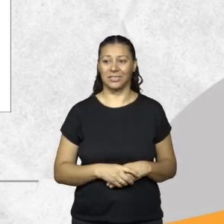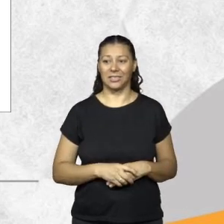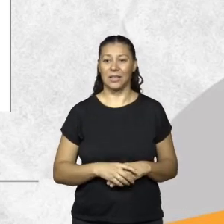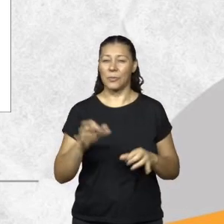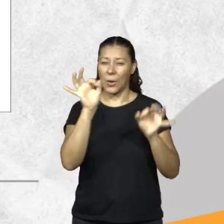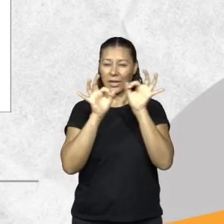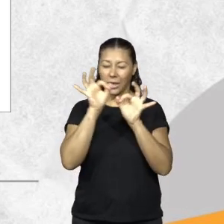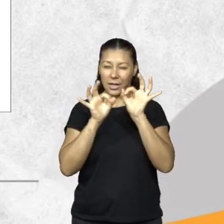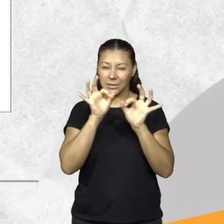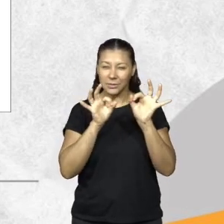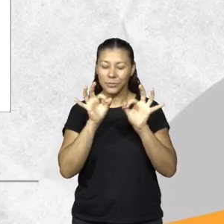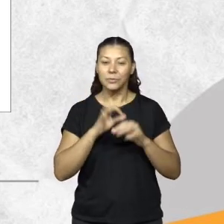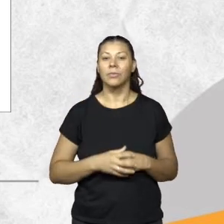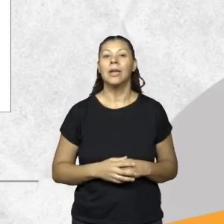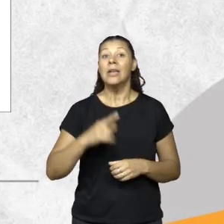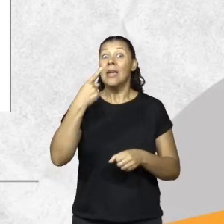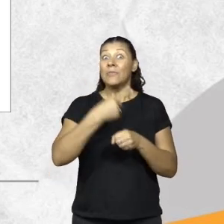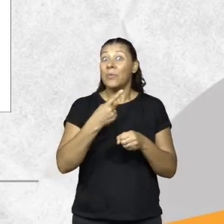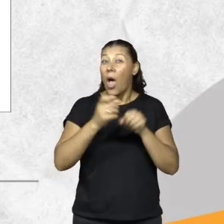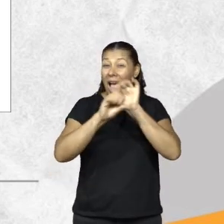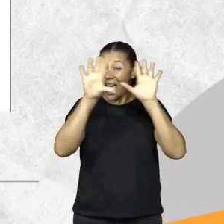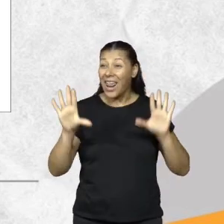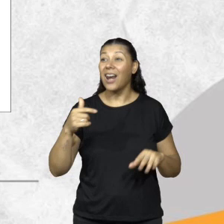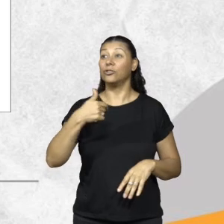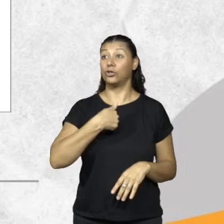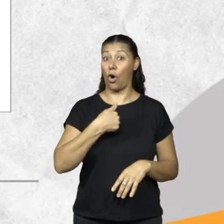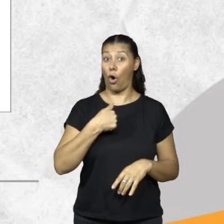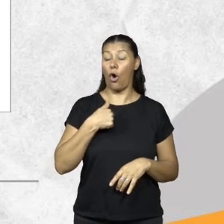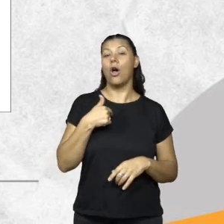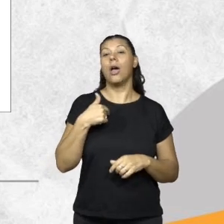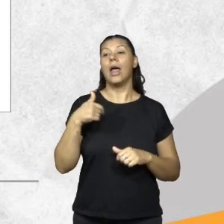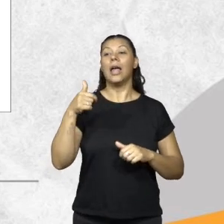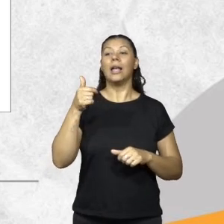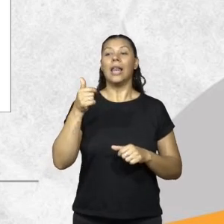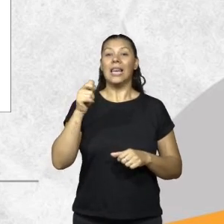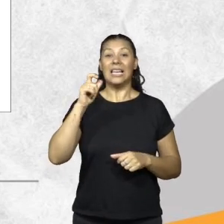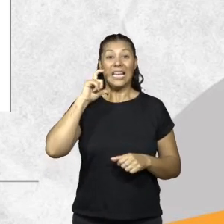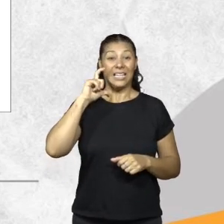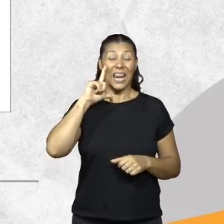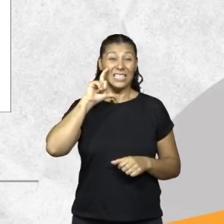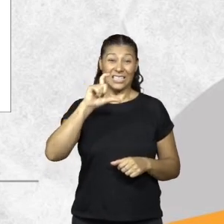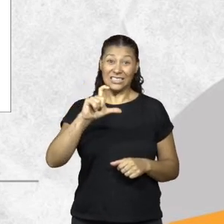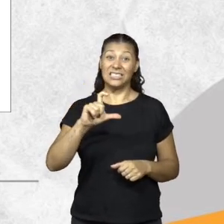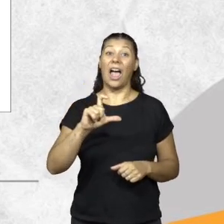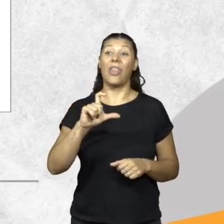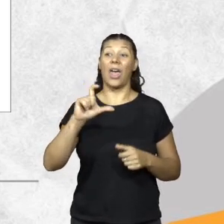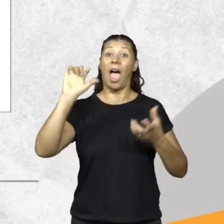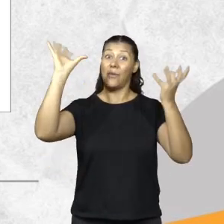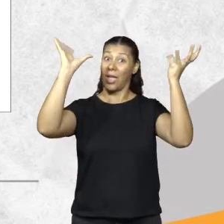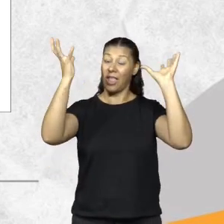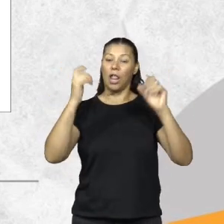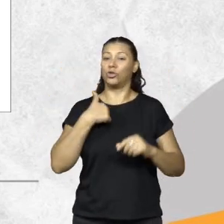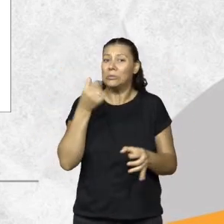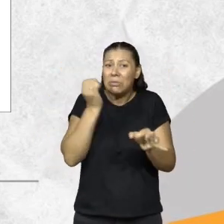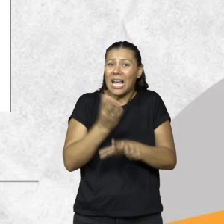Lo primero que quiero aclarar es que yo soy licenciada en gestión ambiental, no soy especialista en el tema de las